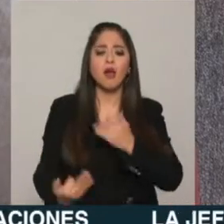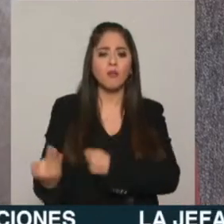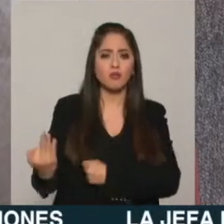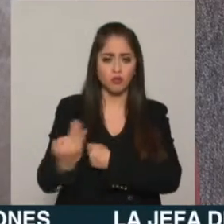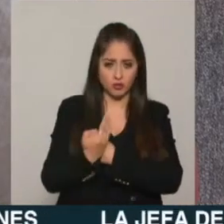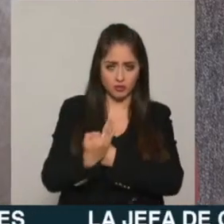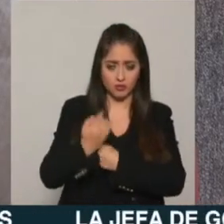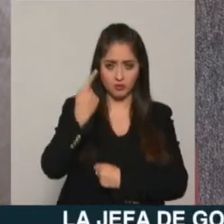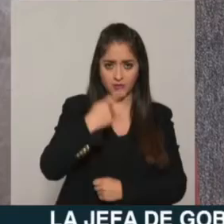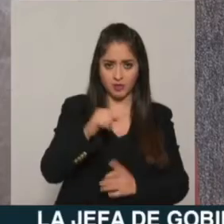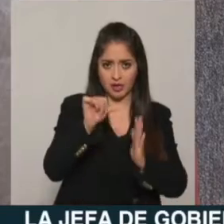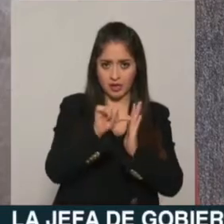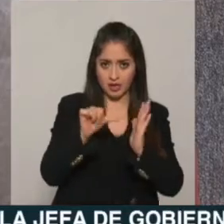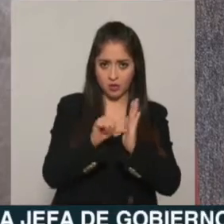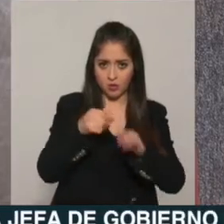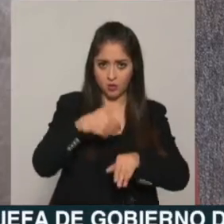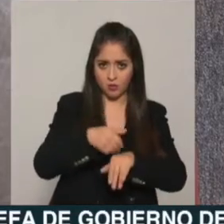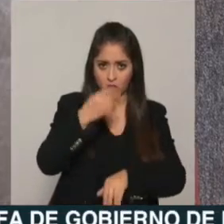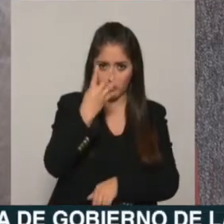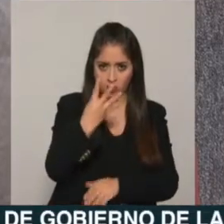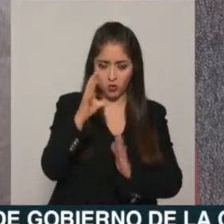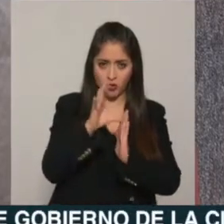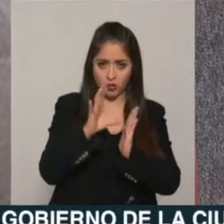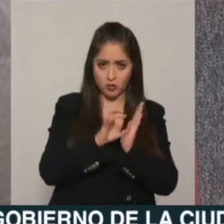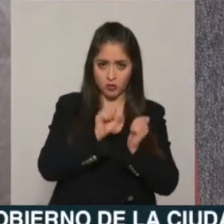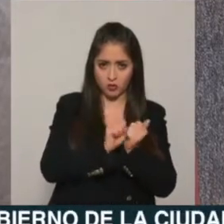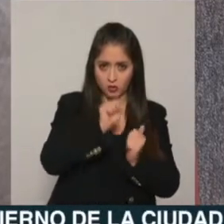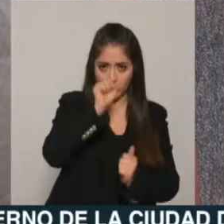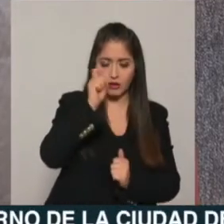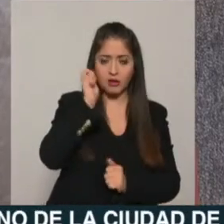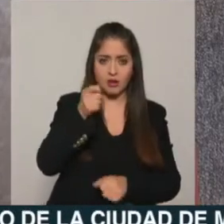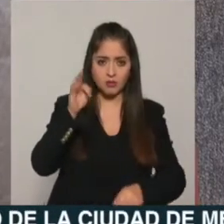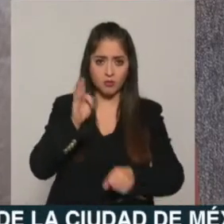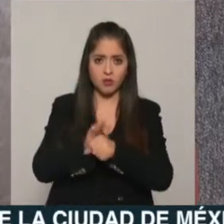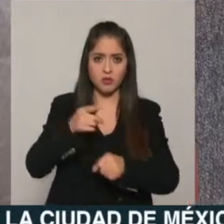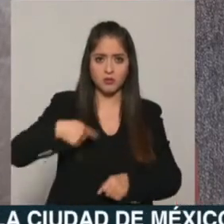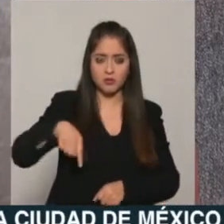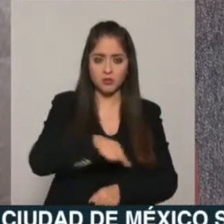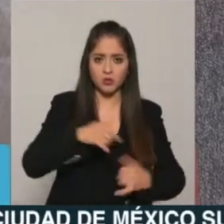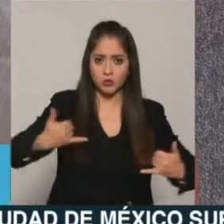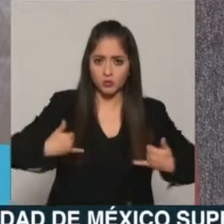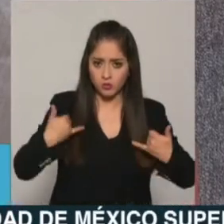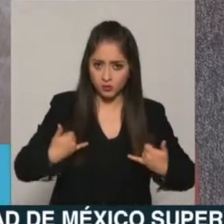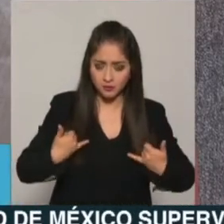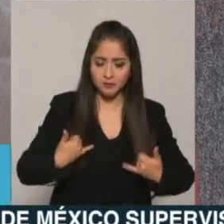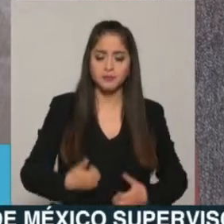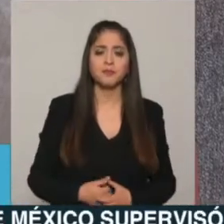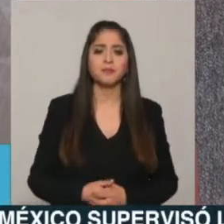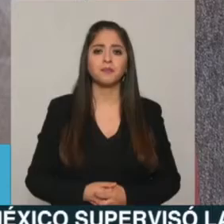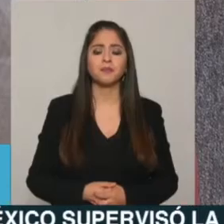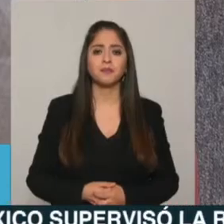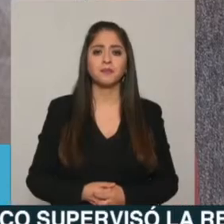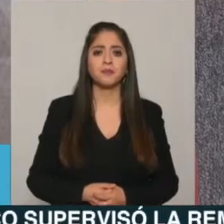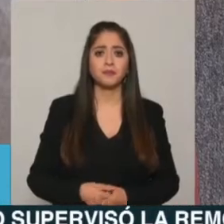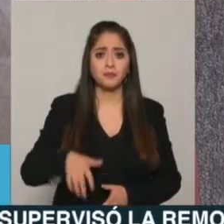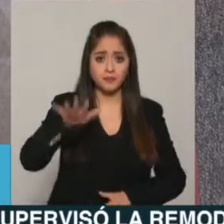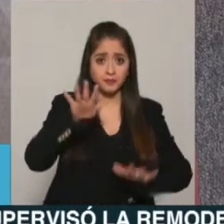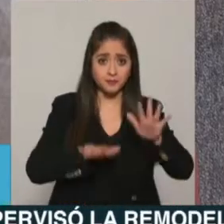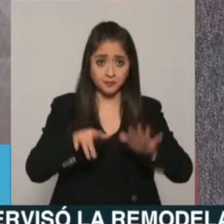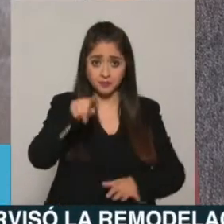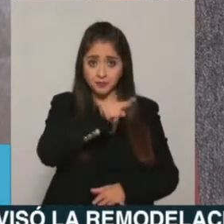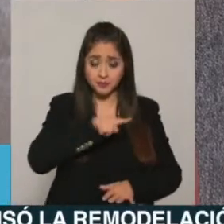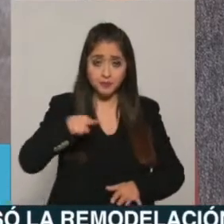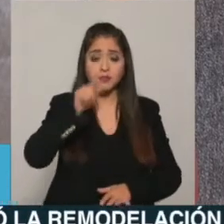el artículo 4 constitucional que se prevé un sistema de protección para la juventud, el Estado no lo ha garantizado de